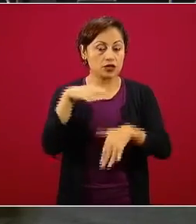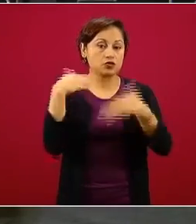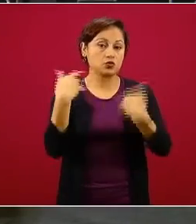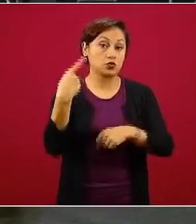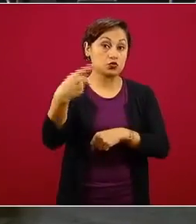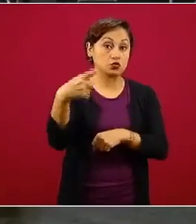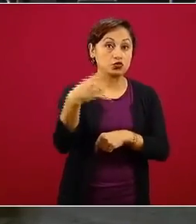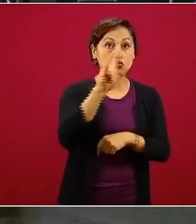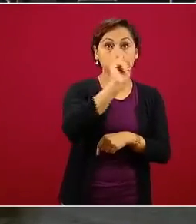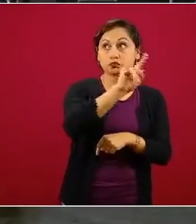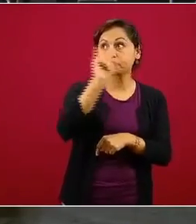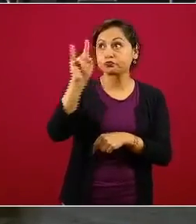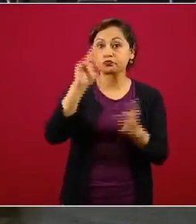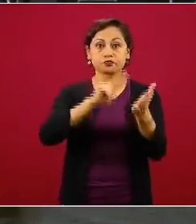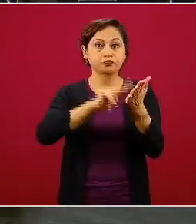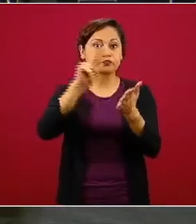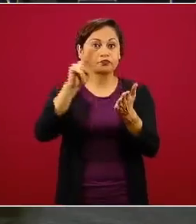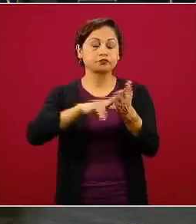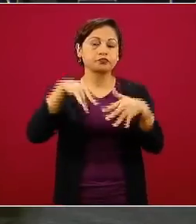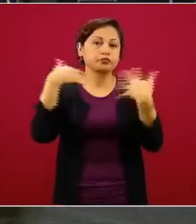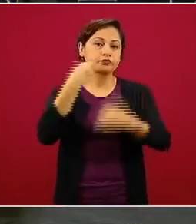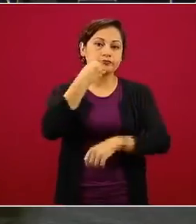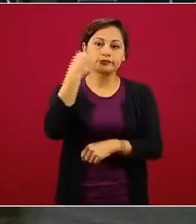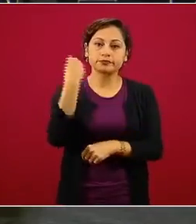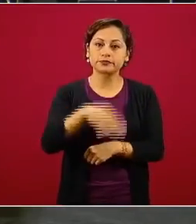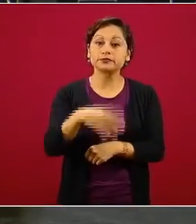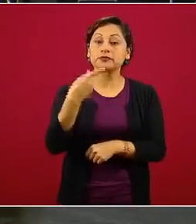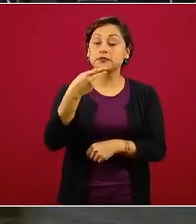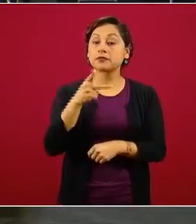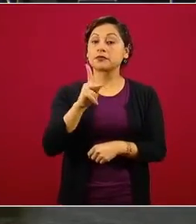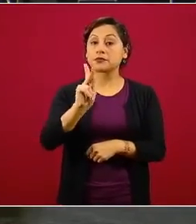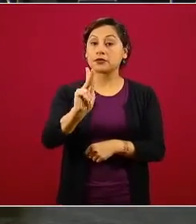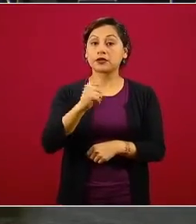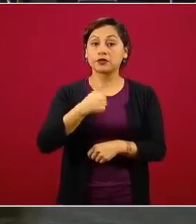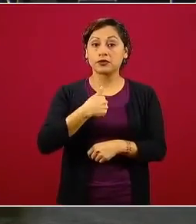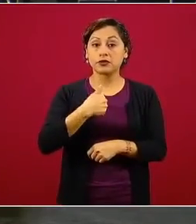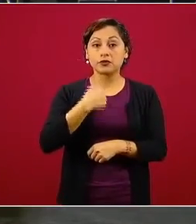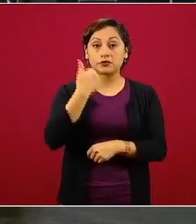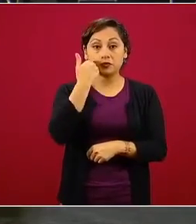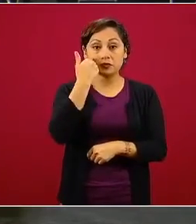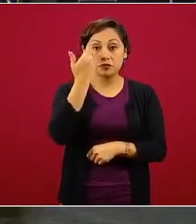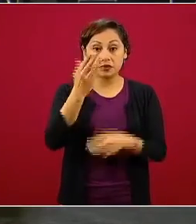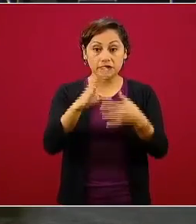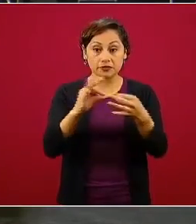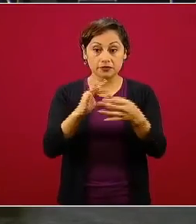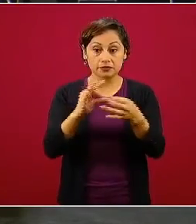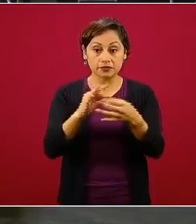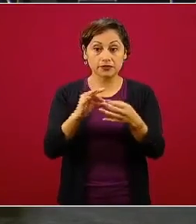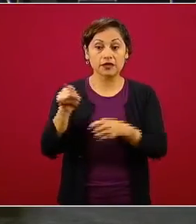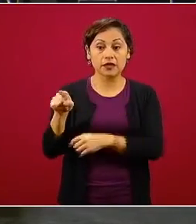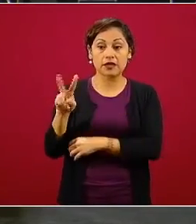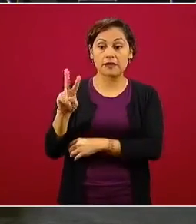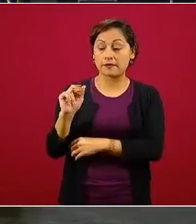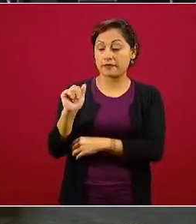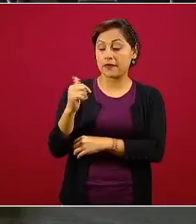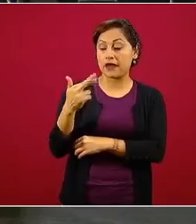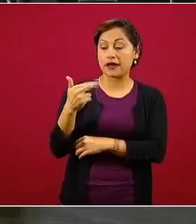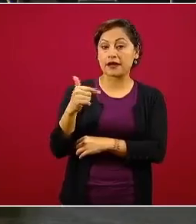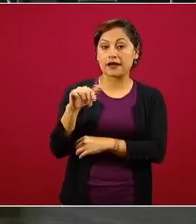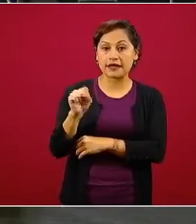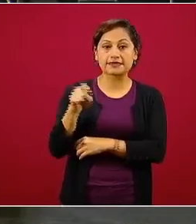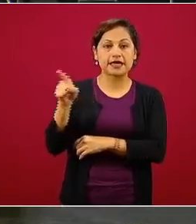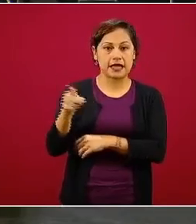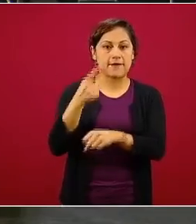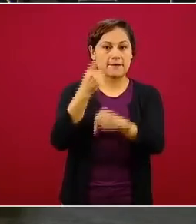buenas, pero lo que quiero comentar, bueno, Kendra Esquivel Vargas, que fue el primer